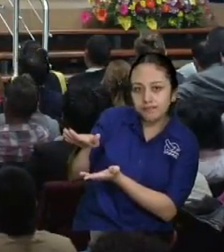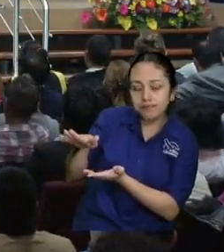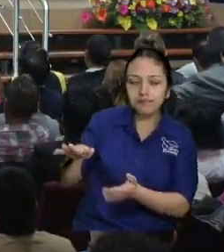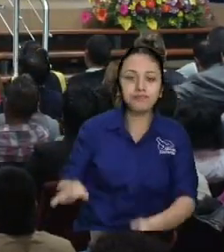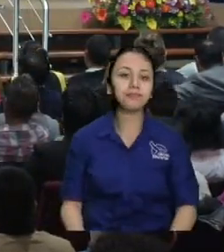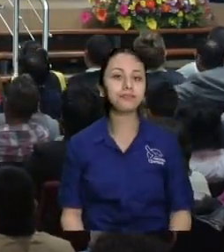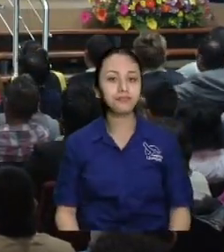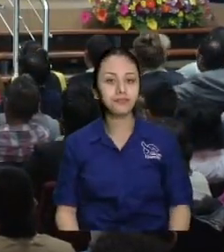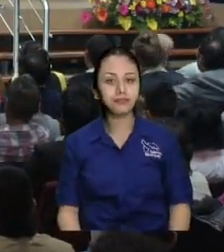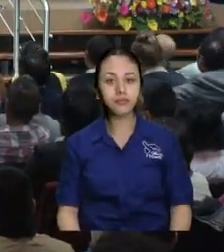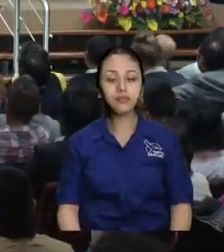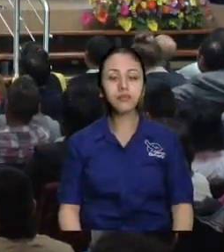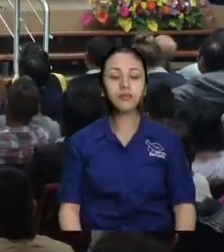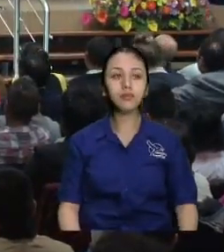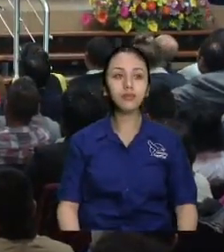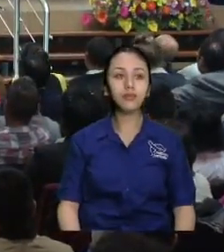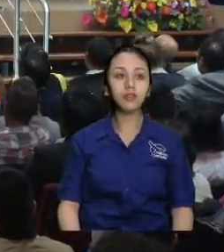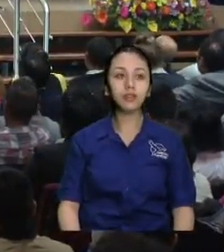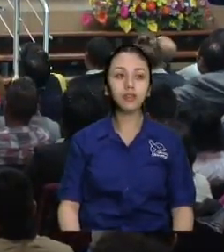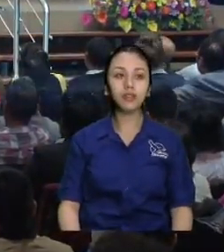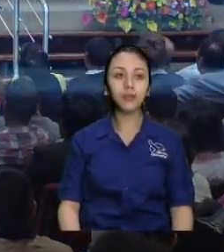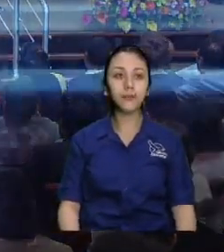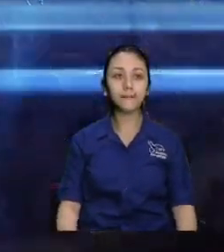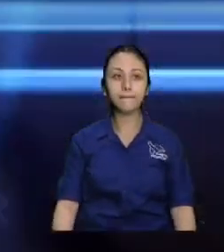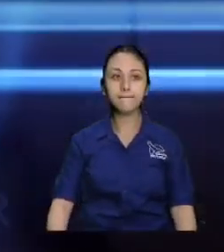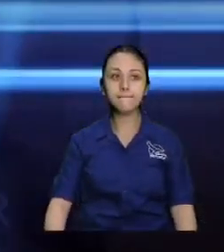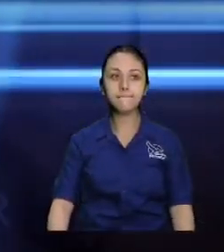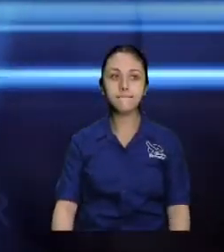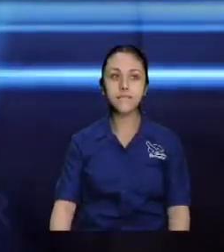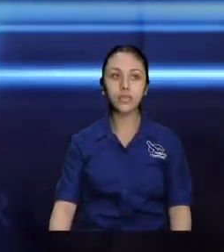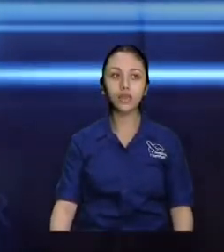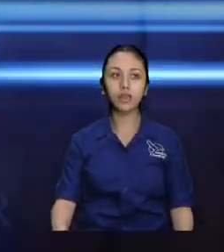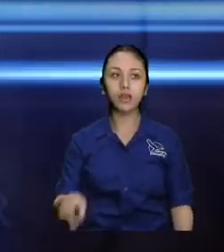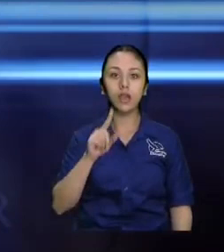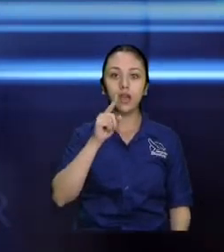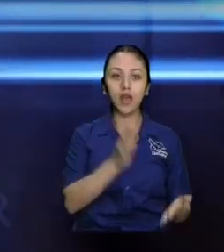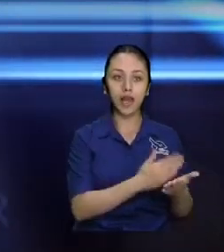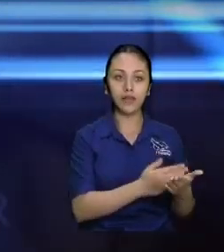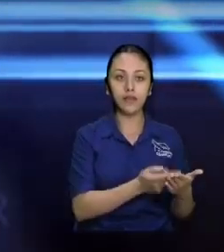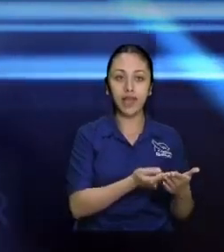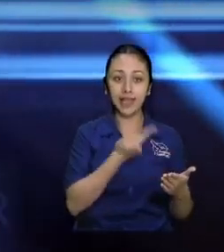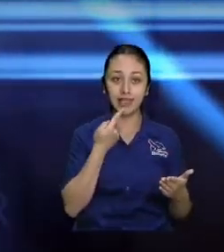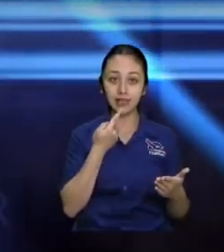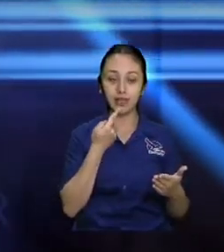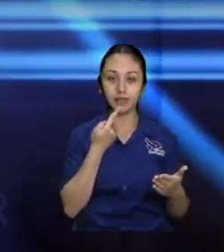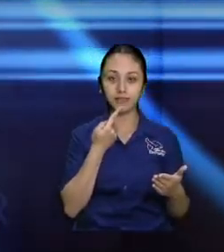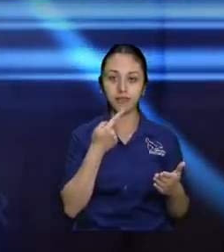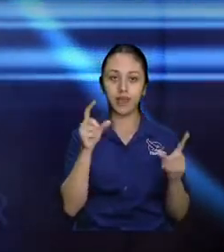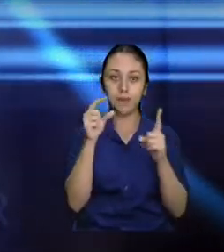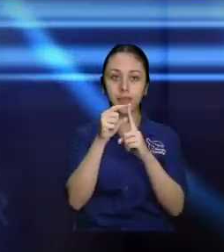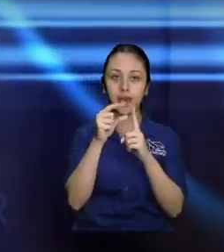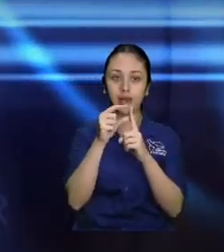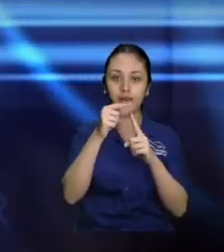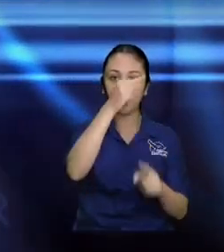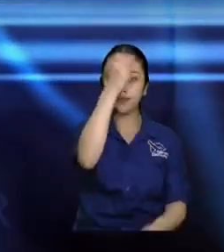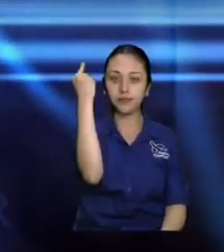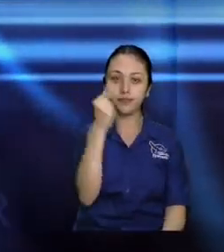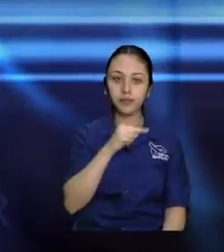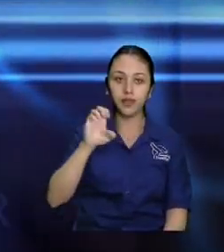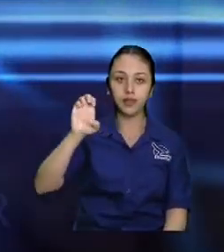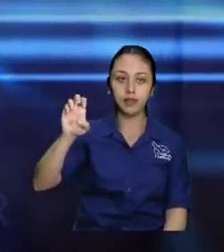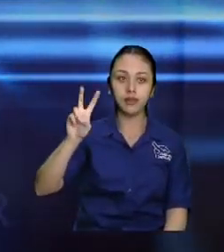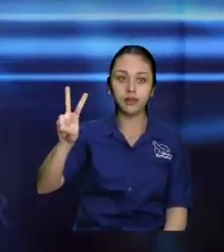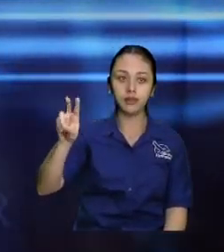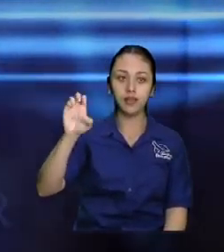La versión 1989 de Reina Valera actualizada dice severos, en vez de ásperos, severos.